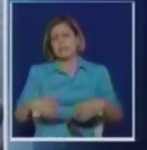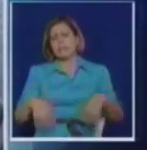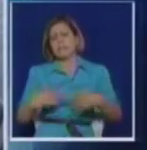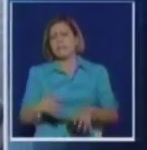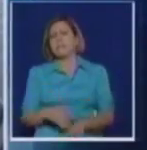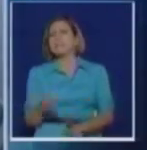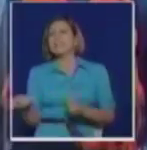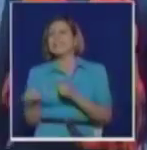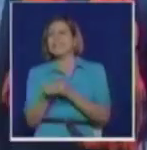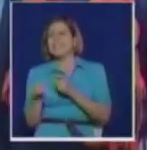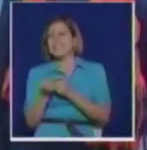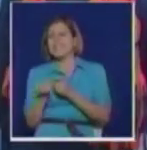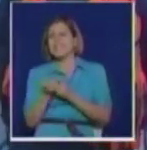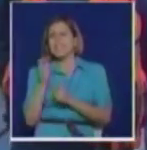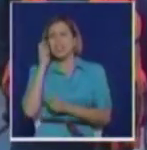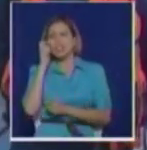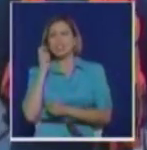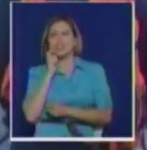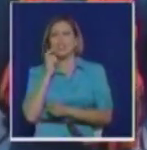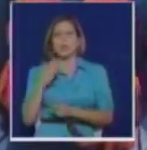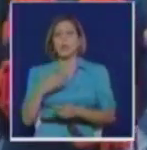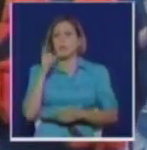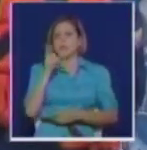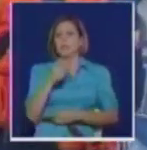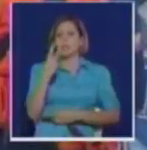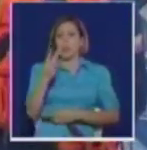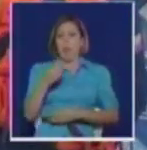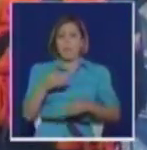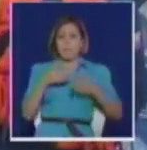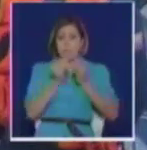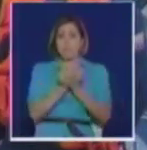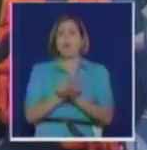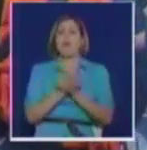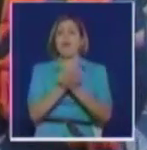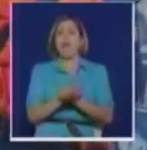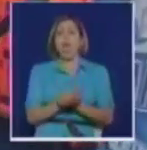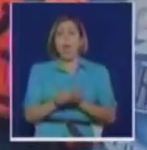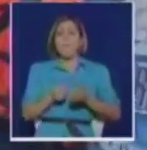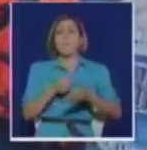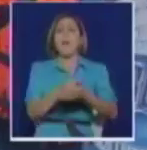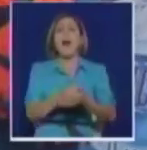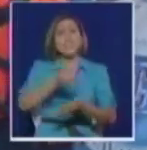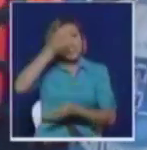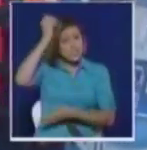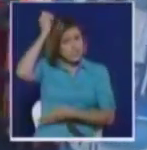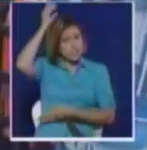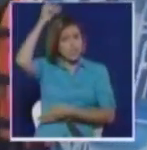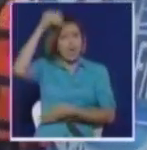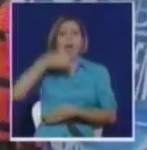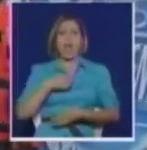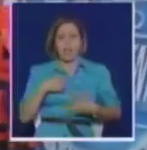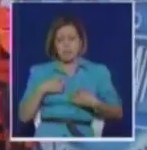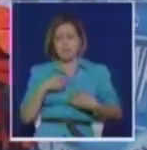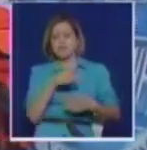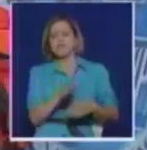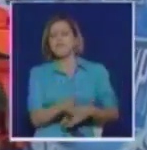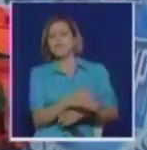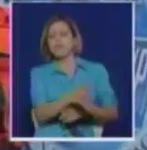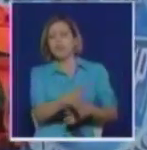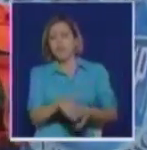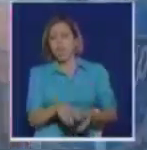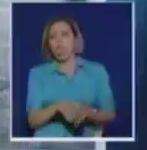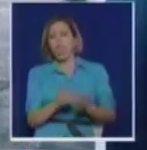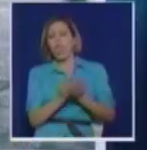de Bahía Cúpica, Chocó. 2 personas naufragaron al colisionar con la especie. Una llamada de auxilio alertó a las autoridades sobre la desaparición